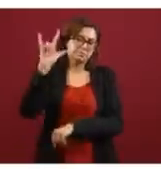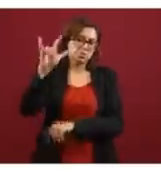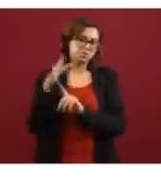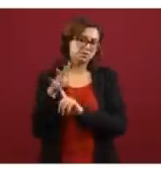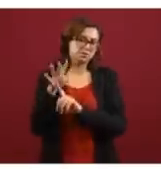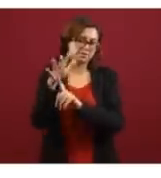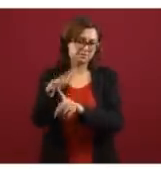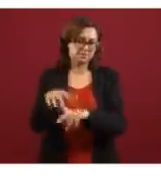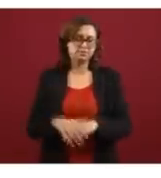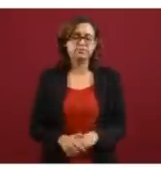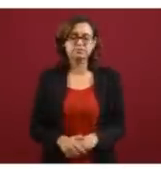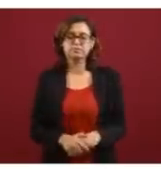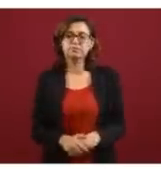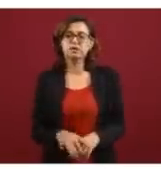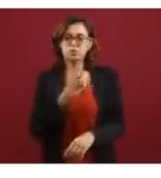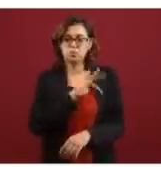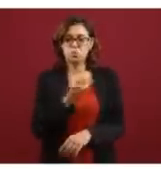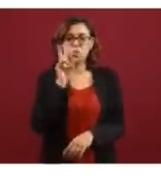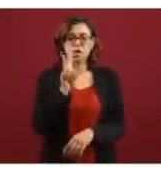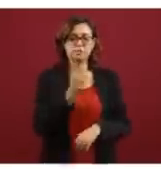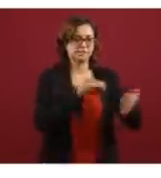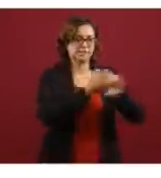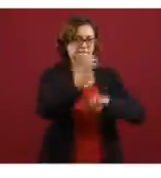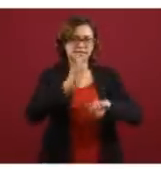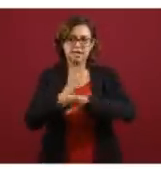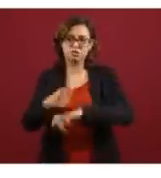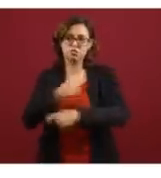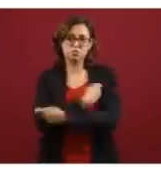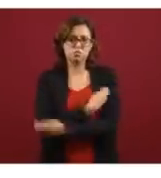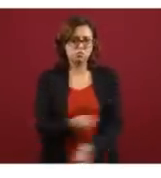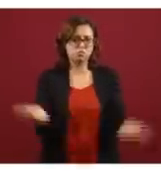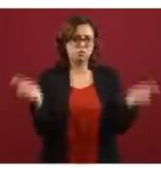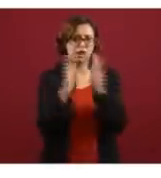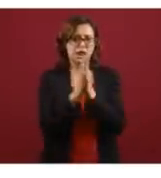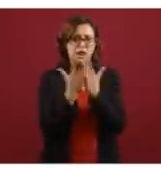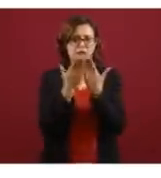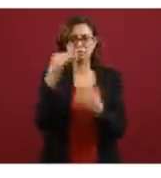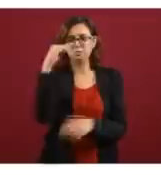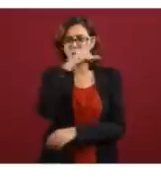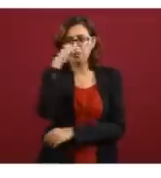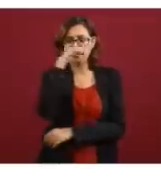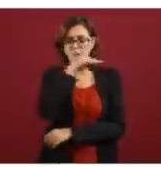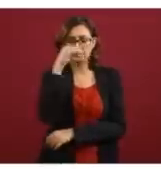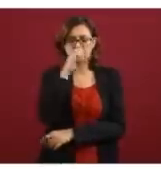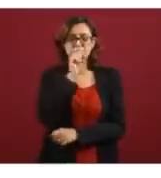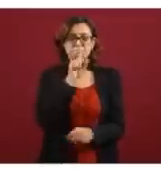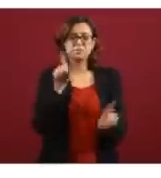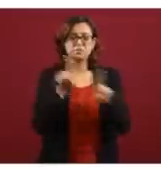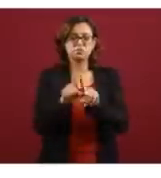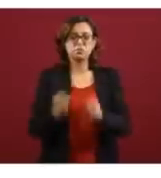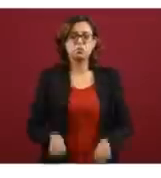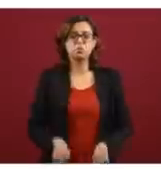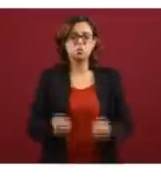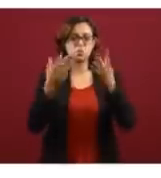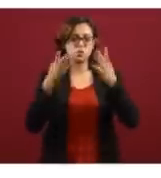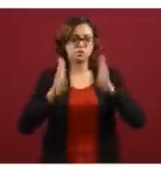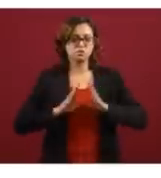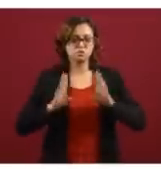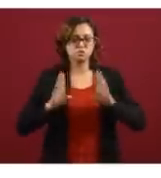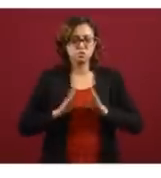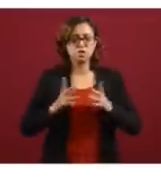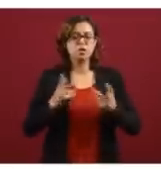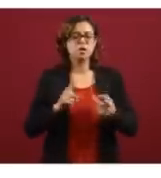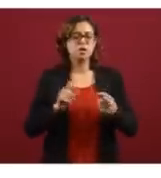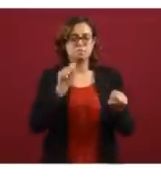los estados donde se llevaron a cabo todos la repartición de los libros y los elementos que intervinieron, tanto como